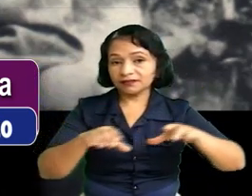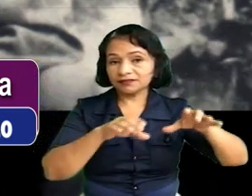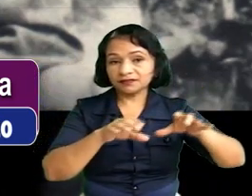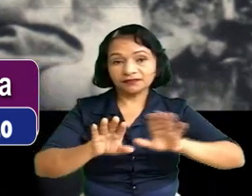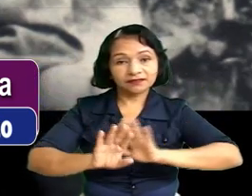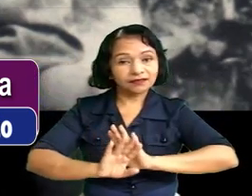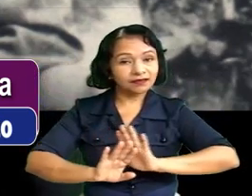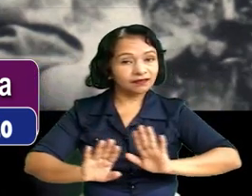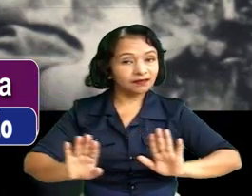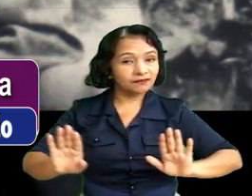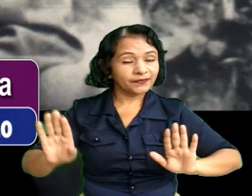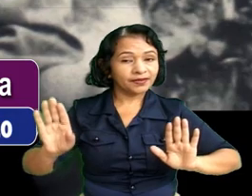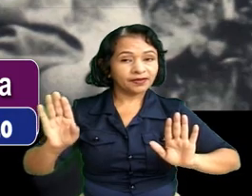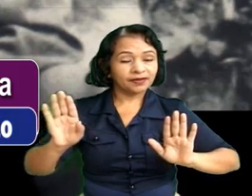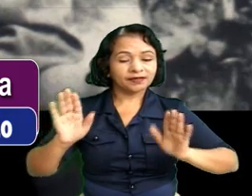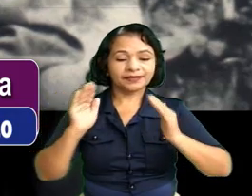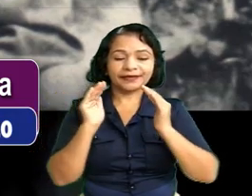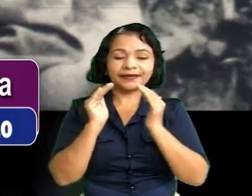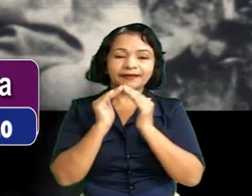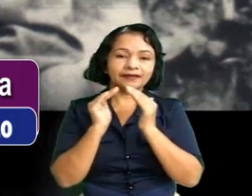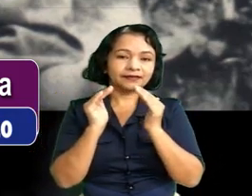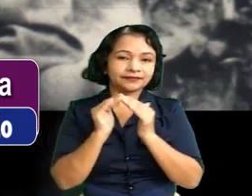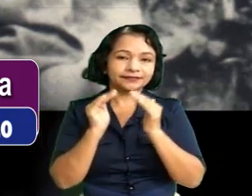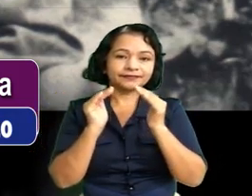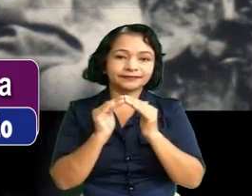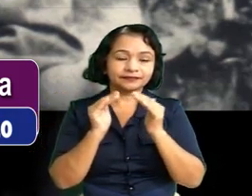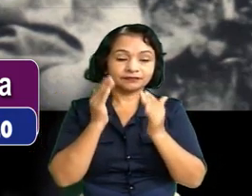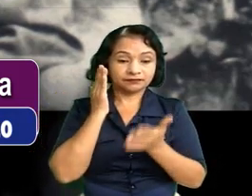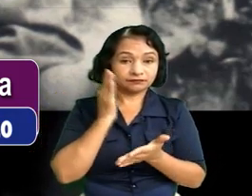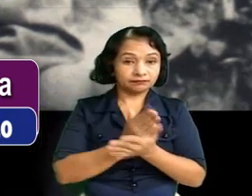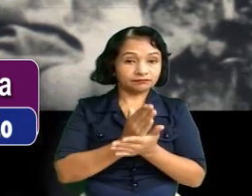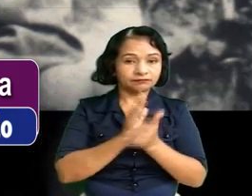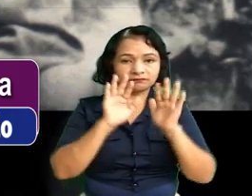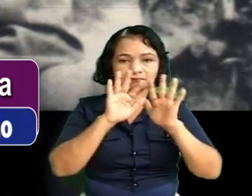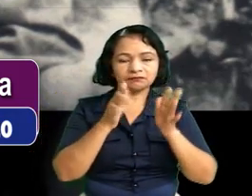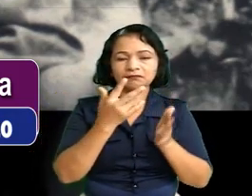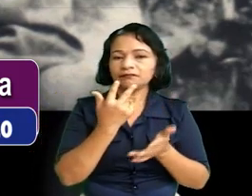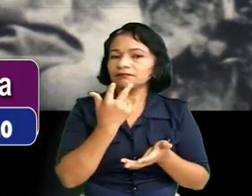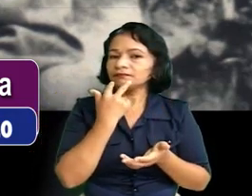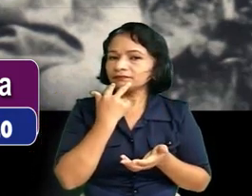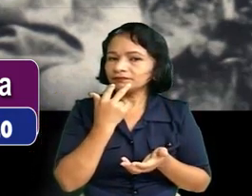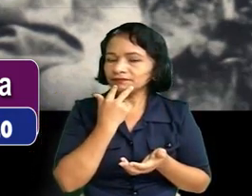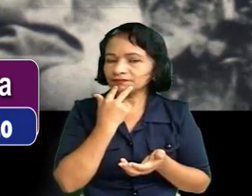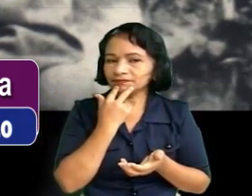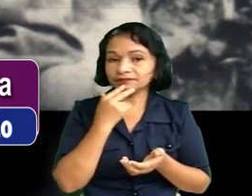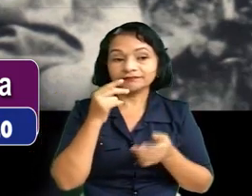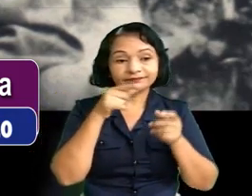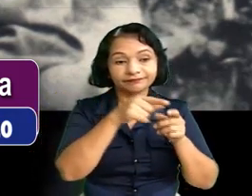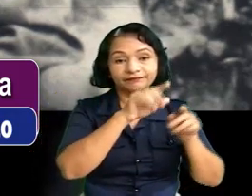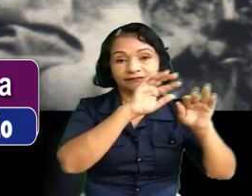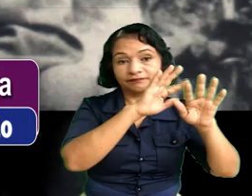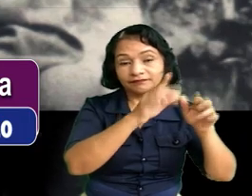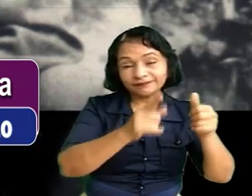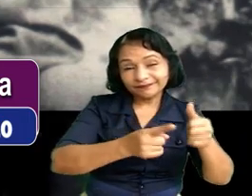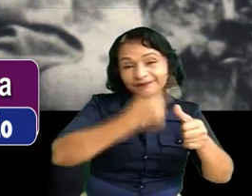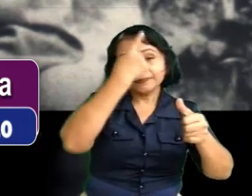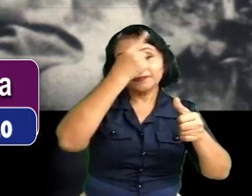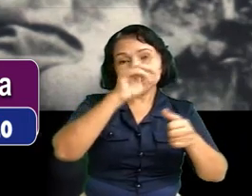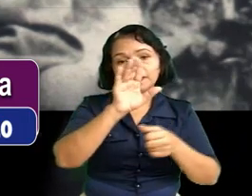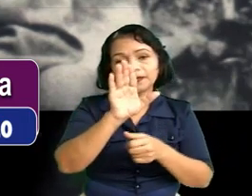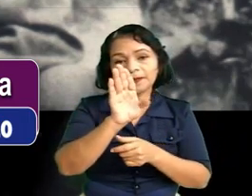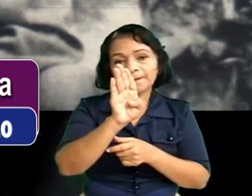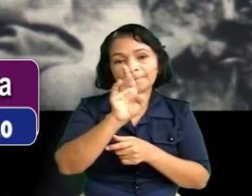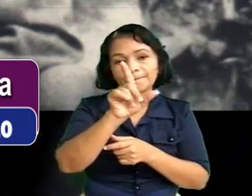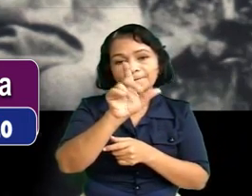atención de ama de casa, no tomaba ninguna decisión. Entonces Blanquita es una protagonista